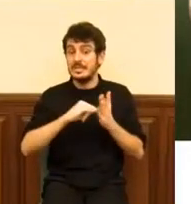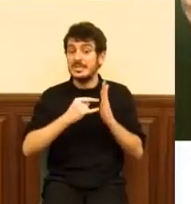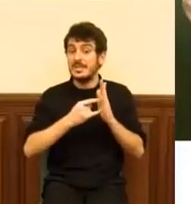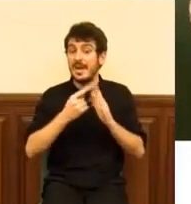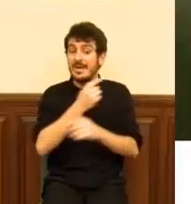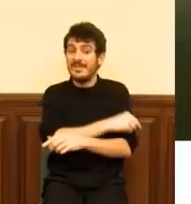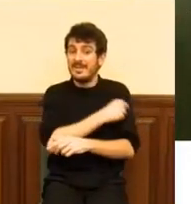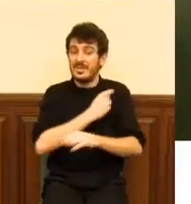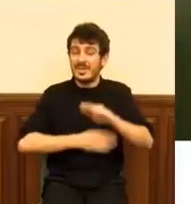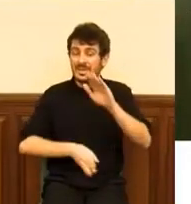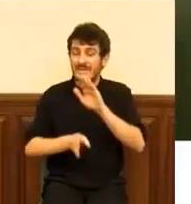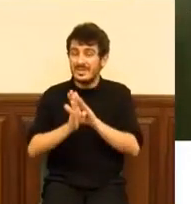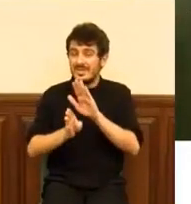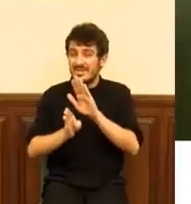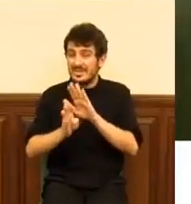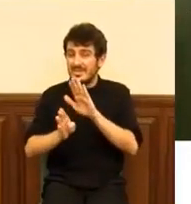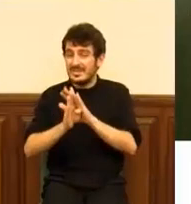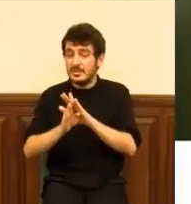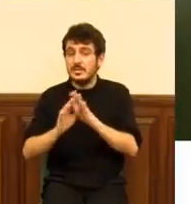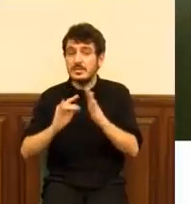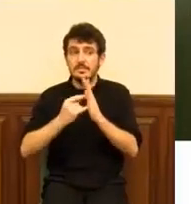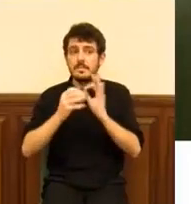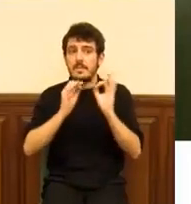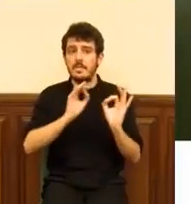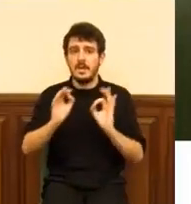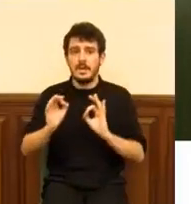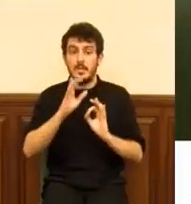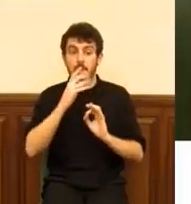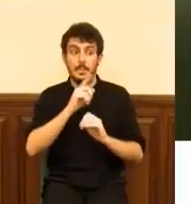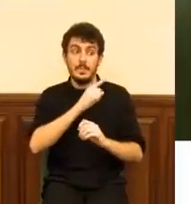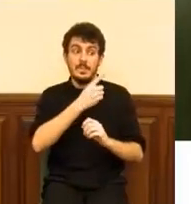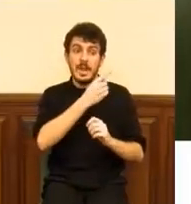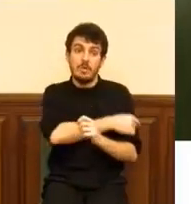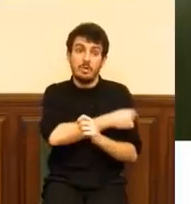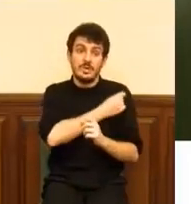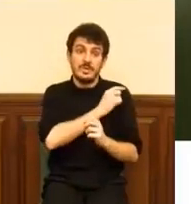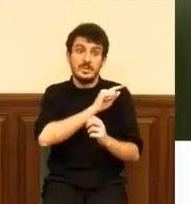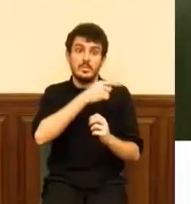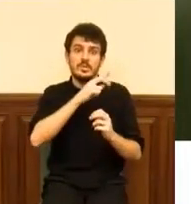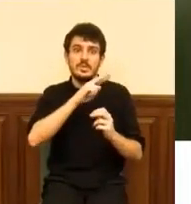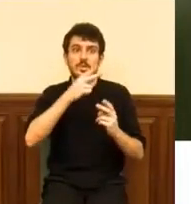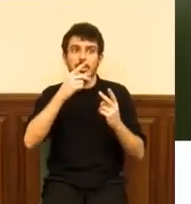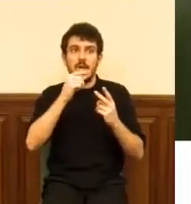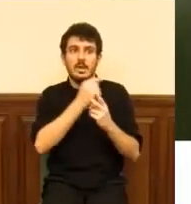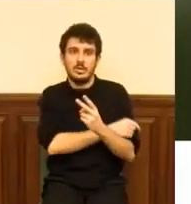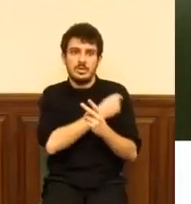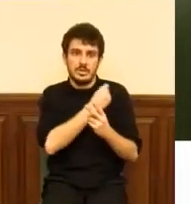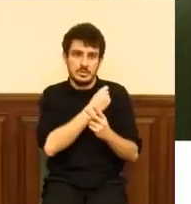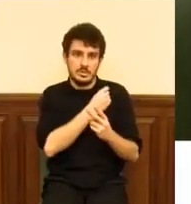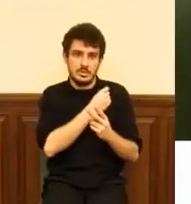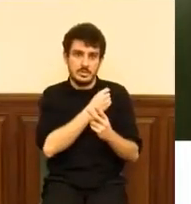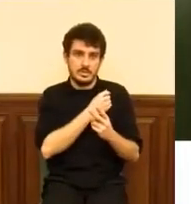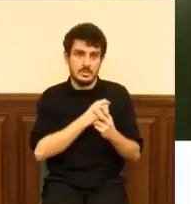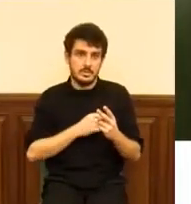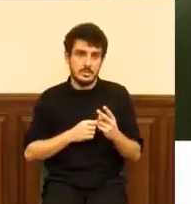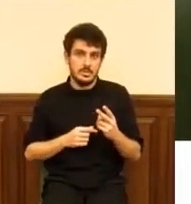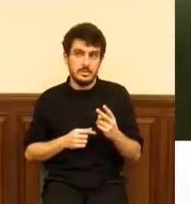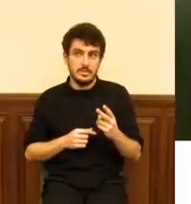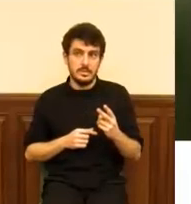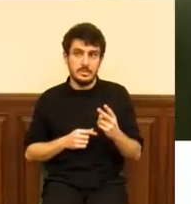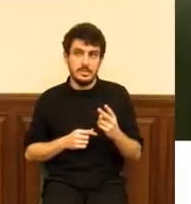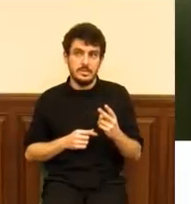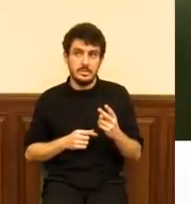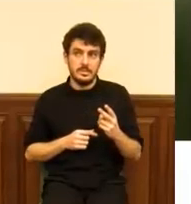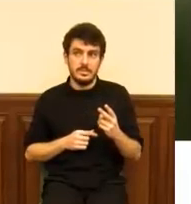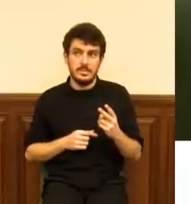vacunando, porque después de la primera dosis hay que administrar la segunda. Le queda un minuto. Y bueno,